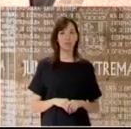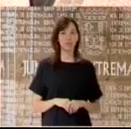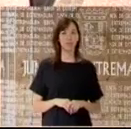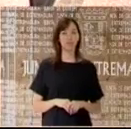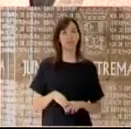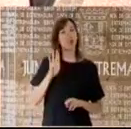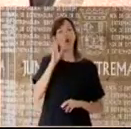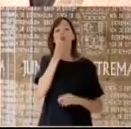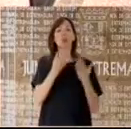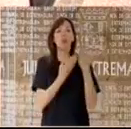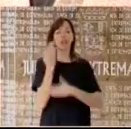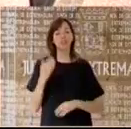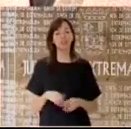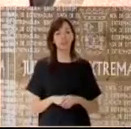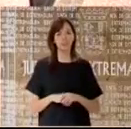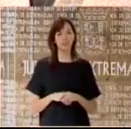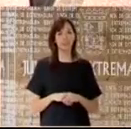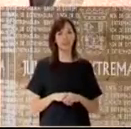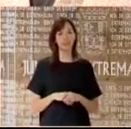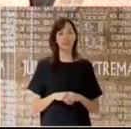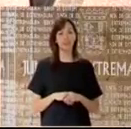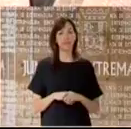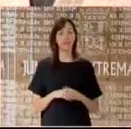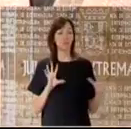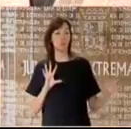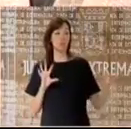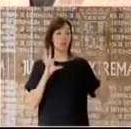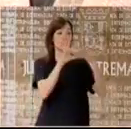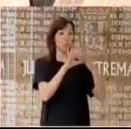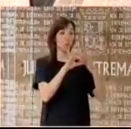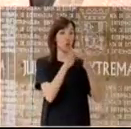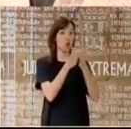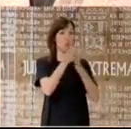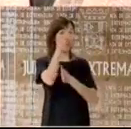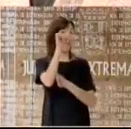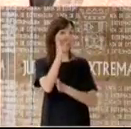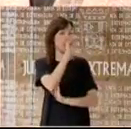Hola, buenos días. Yo, al hilo de lo que ha preguntado mi compañero,